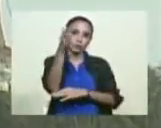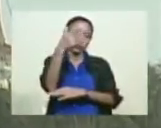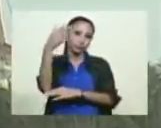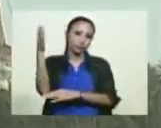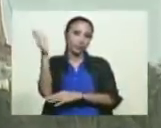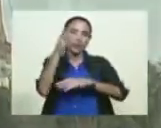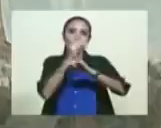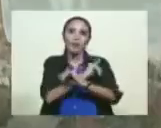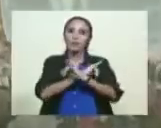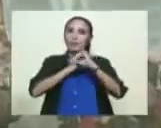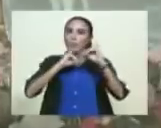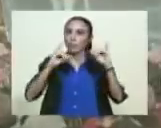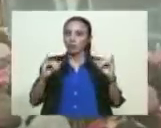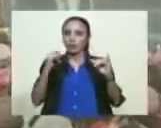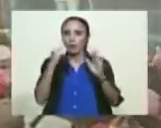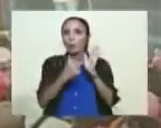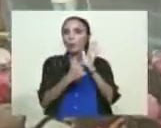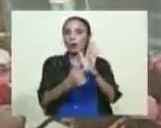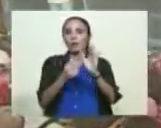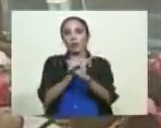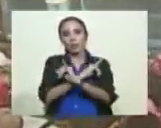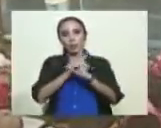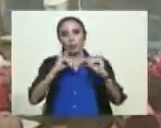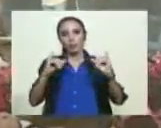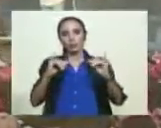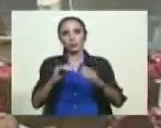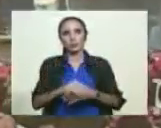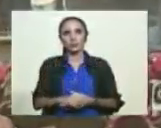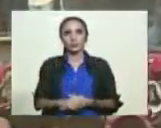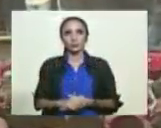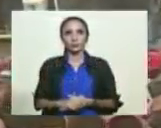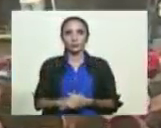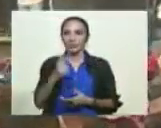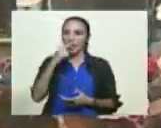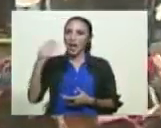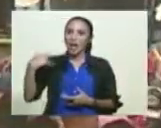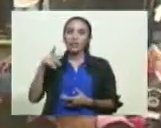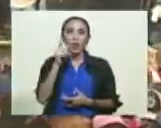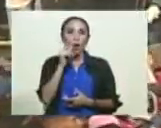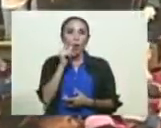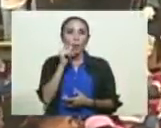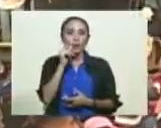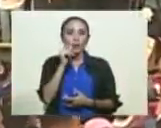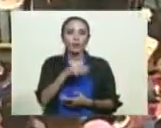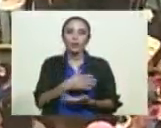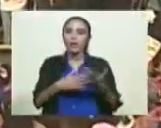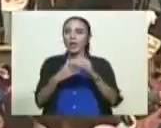independentista en tierra venezolana, de Manuel Gual y José María España.